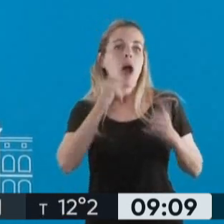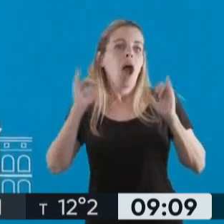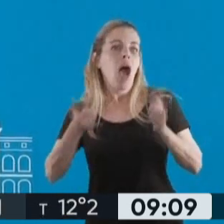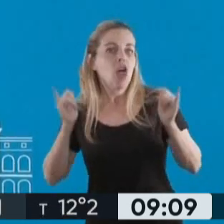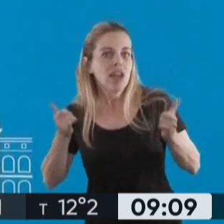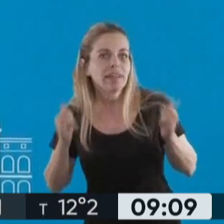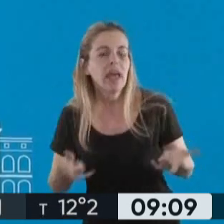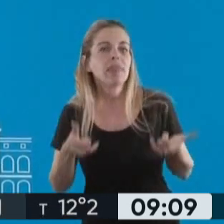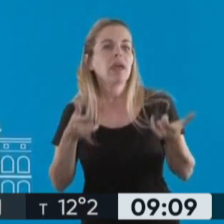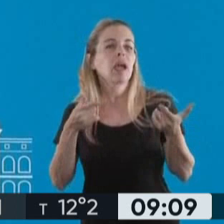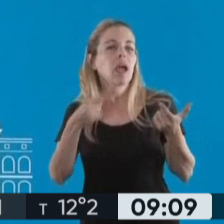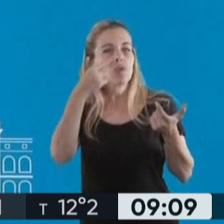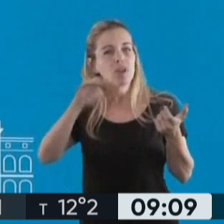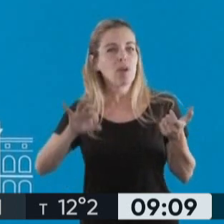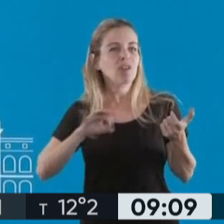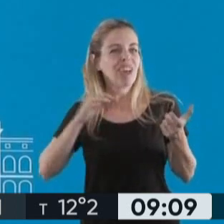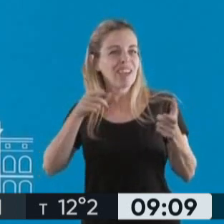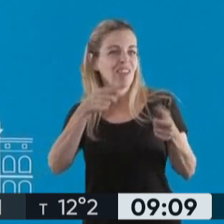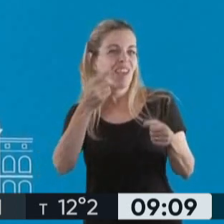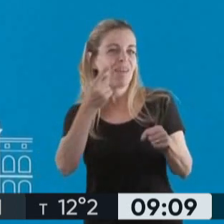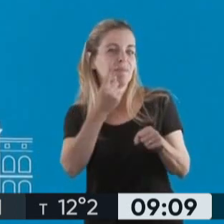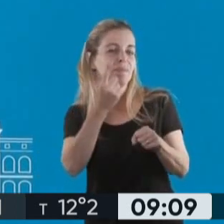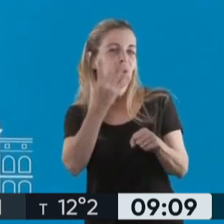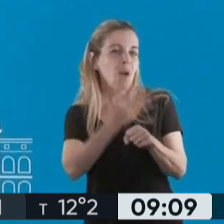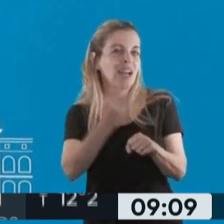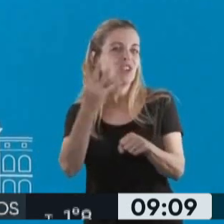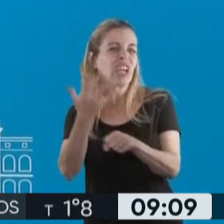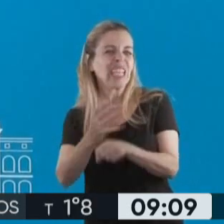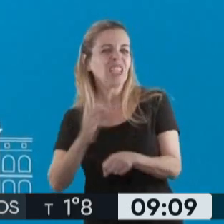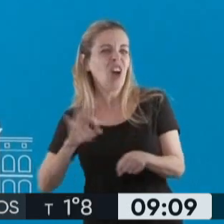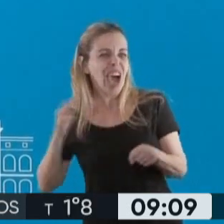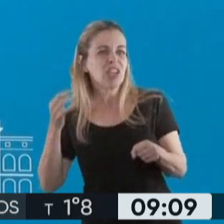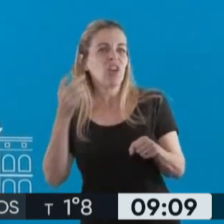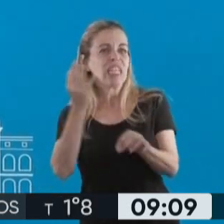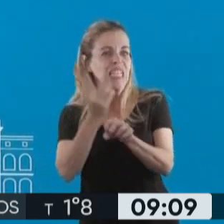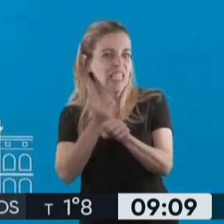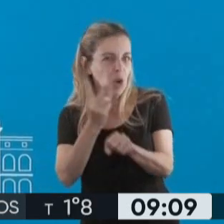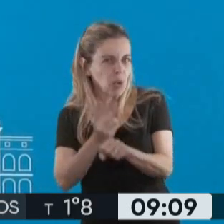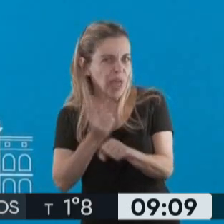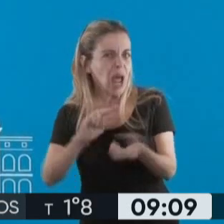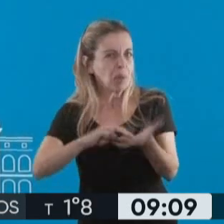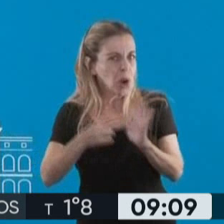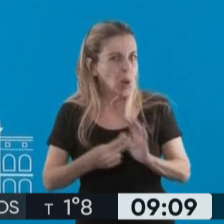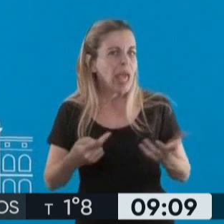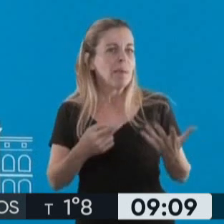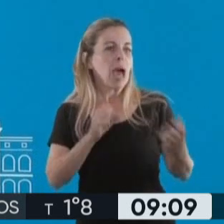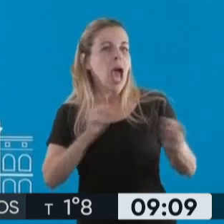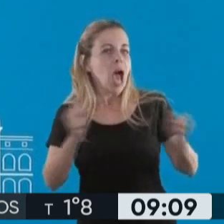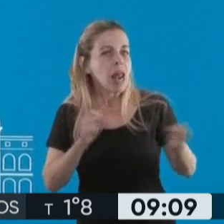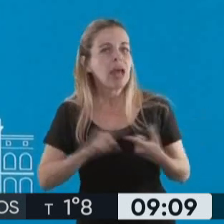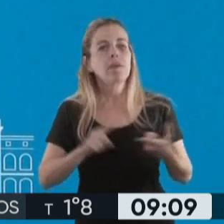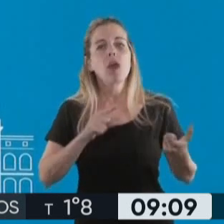atravesar sus años de adolescencia, sus años de juventud durante la pandemia, y esto les ha traído consecuencias de ansiedad, de depresiones. Este es un tema